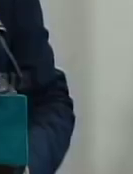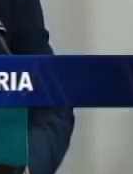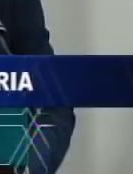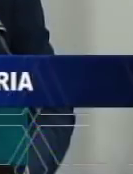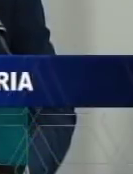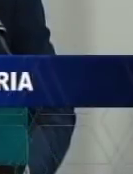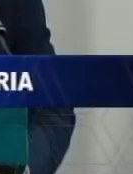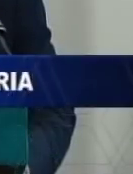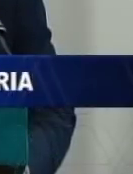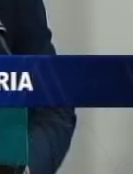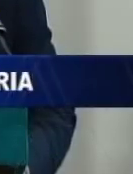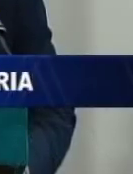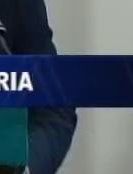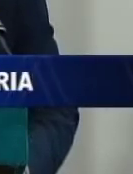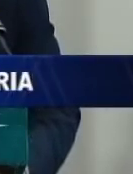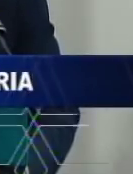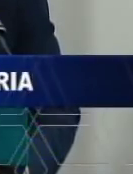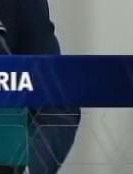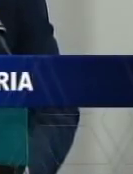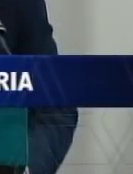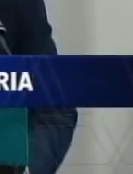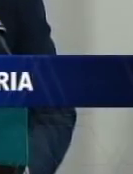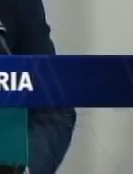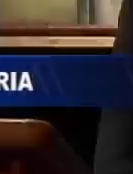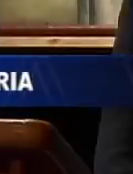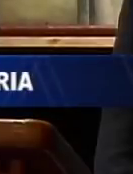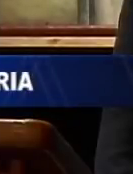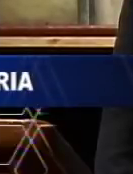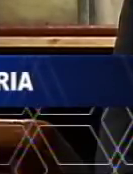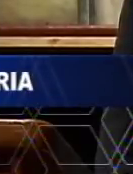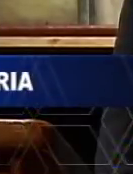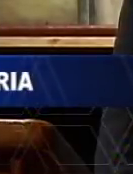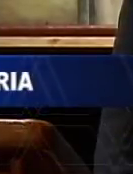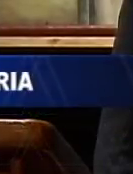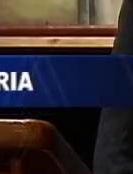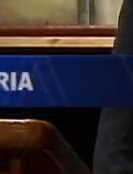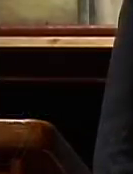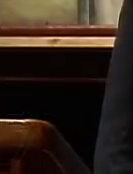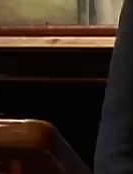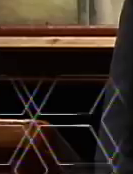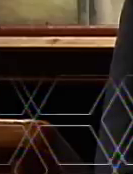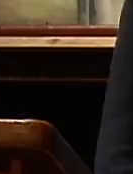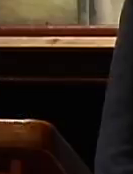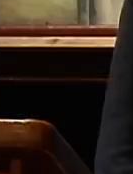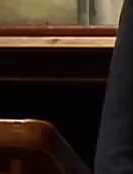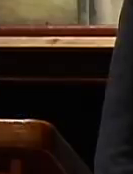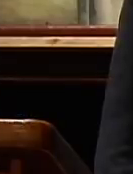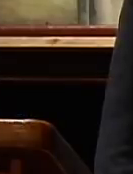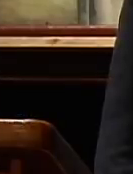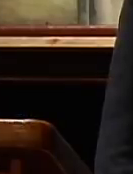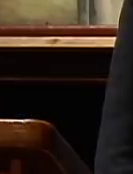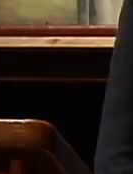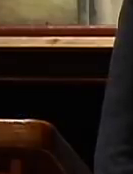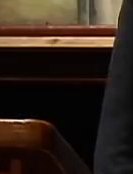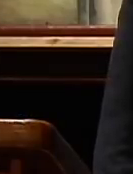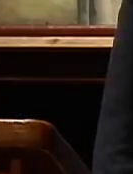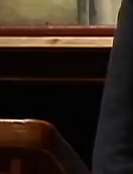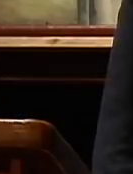Pronunciamiento. Empresarios y productores agropecuarios rechazan el plan gubernamental de fijación de precios a 50